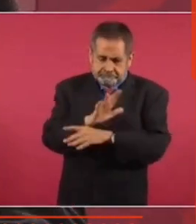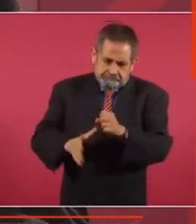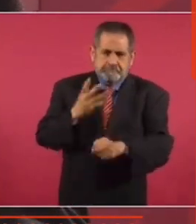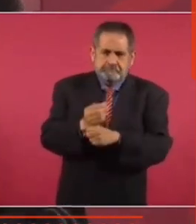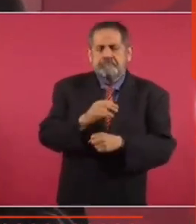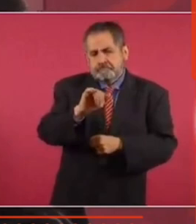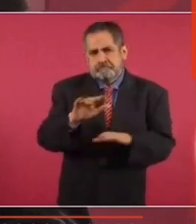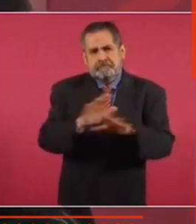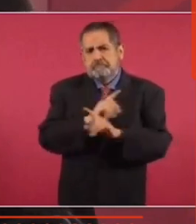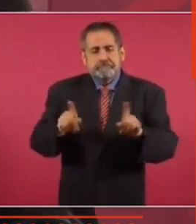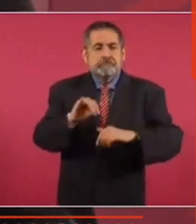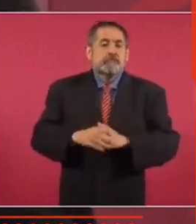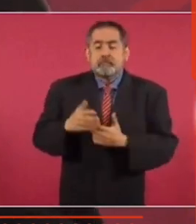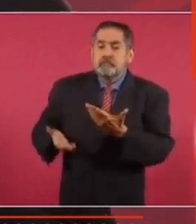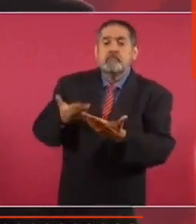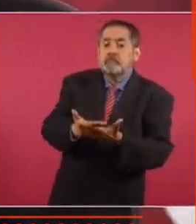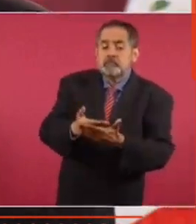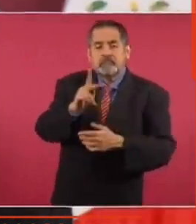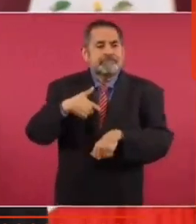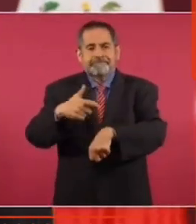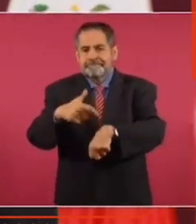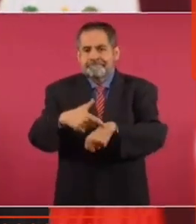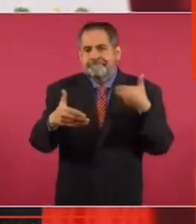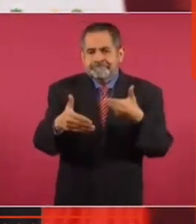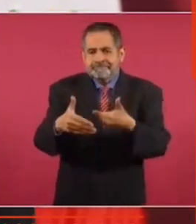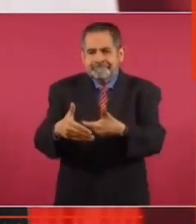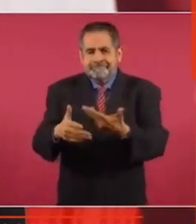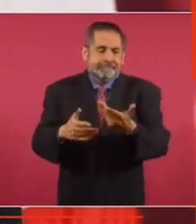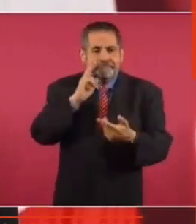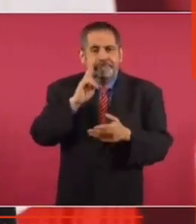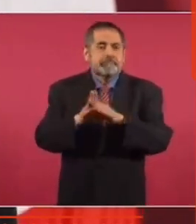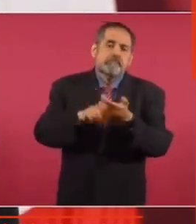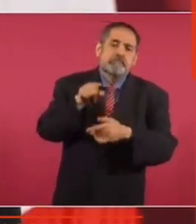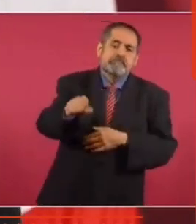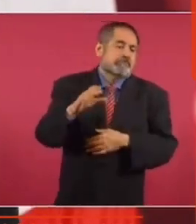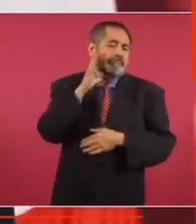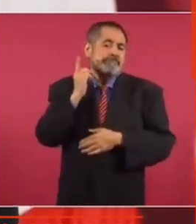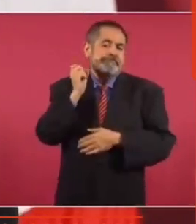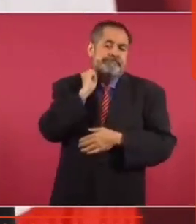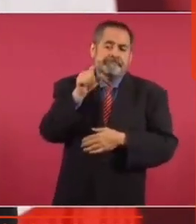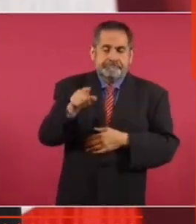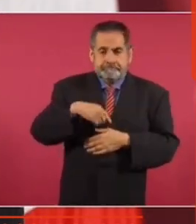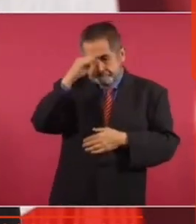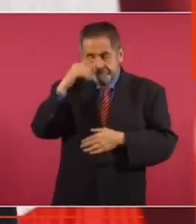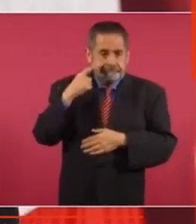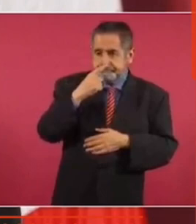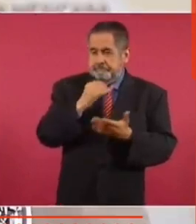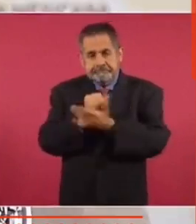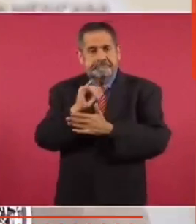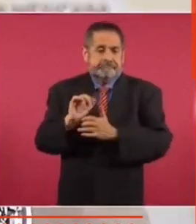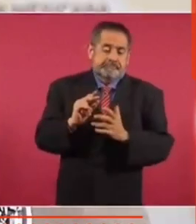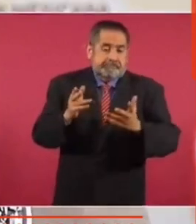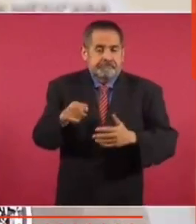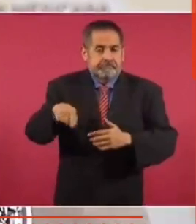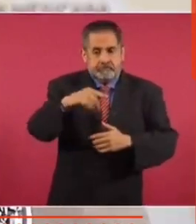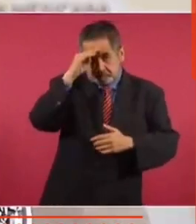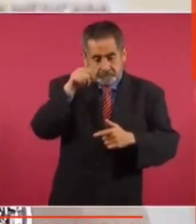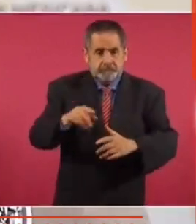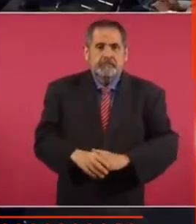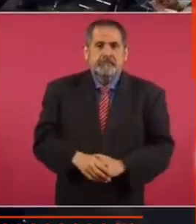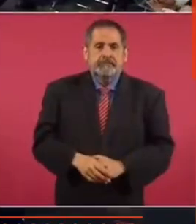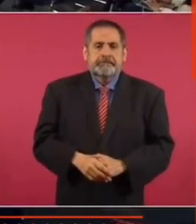una reforma, se va a presentar, nada más que los tiempos pues tienen que ver con el Congreso, ellos tienen que decidir lo que